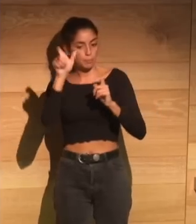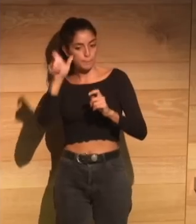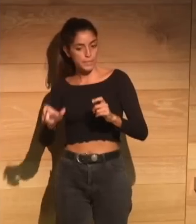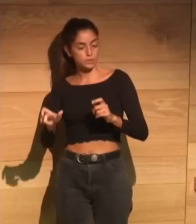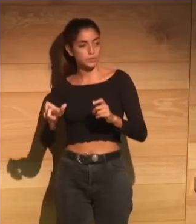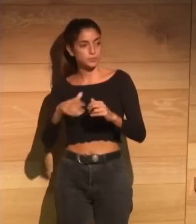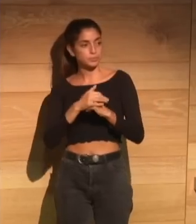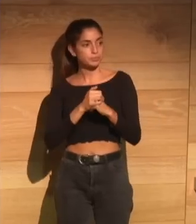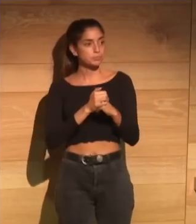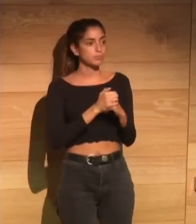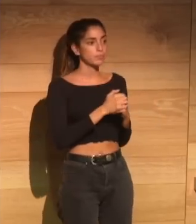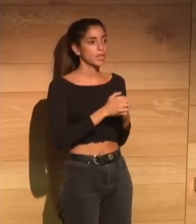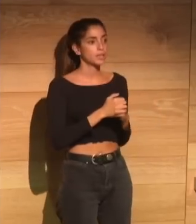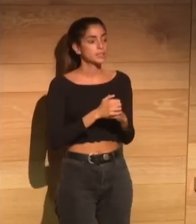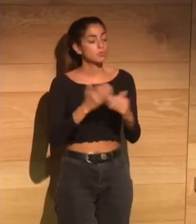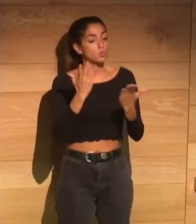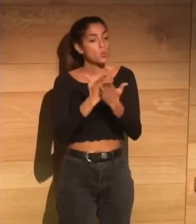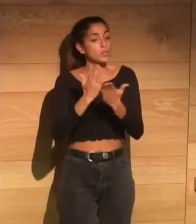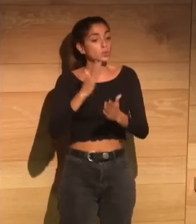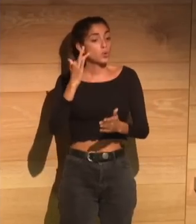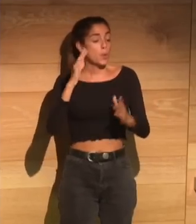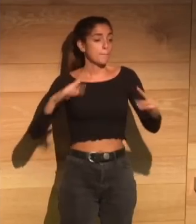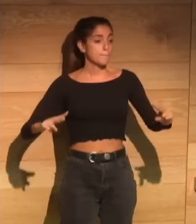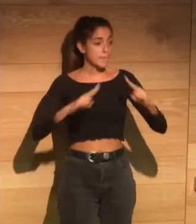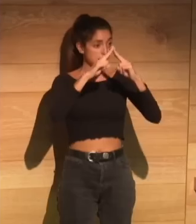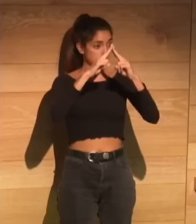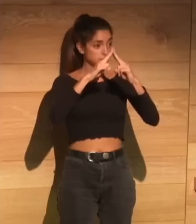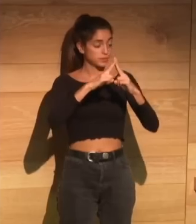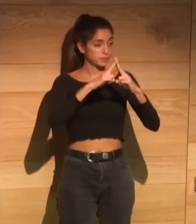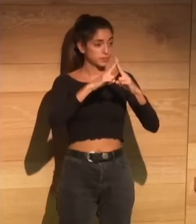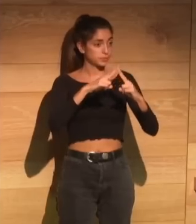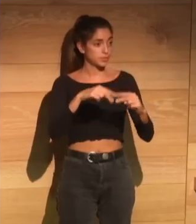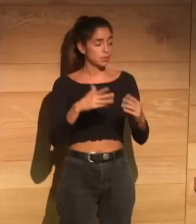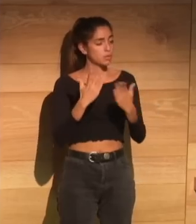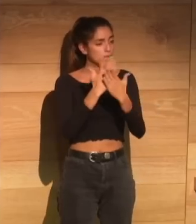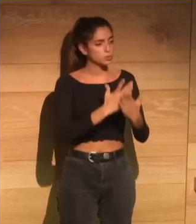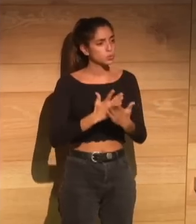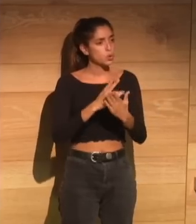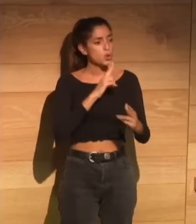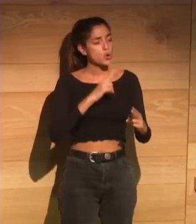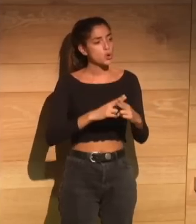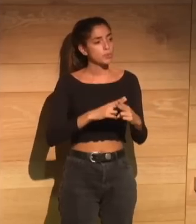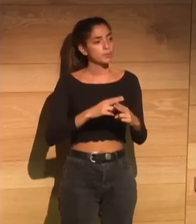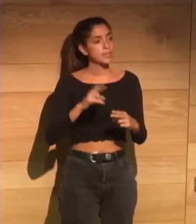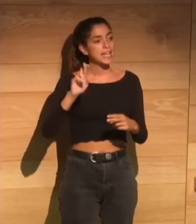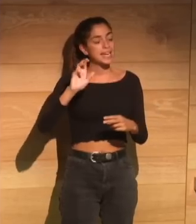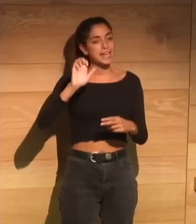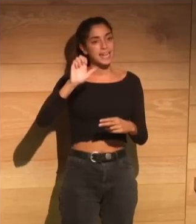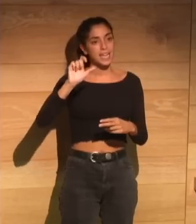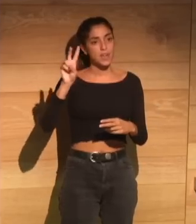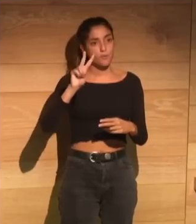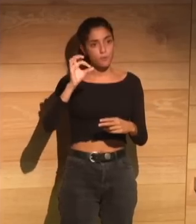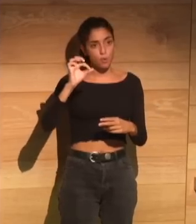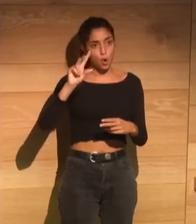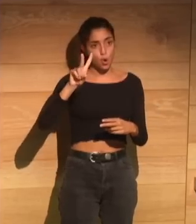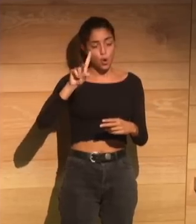creo que era un estudio de París, si no recuerdo mal, que me fabriquen una cosa que llamó el revólver fotográfico,